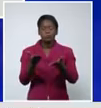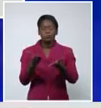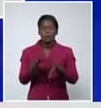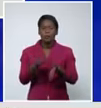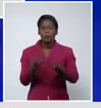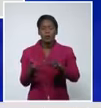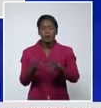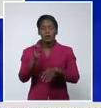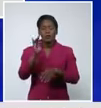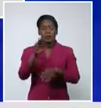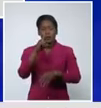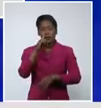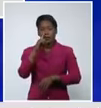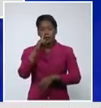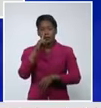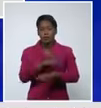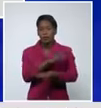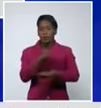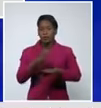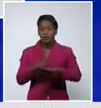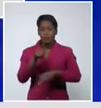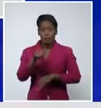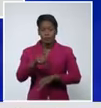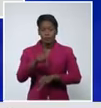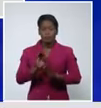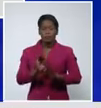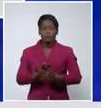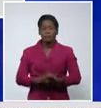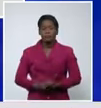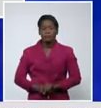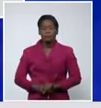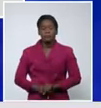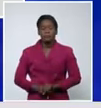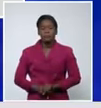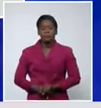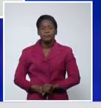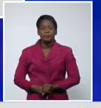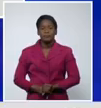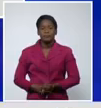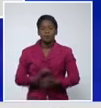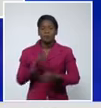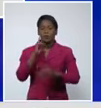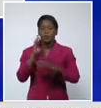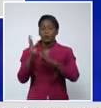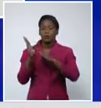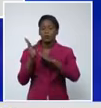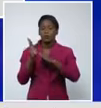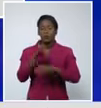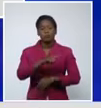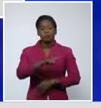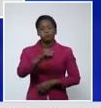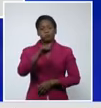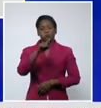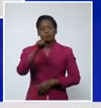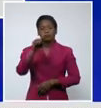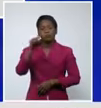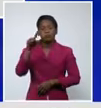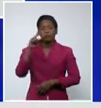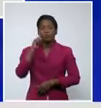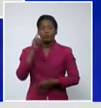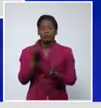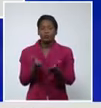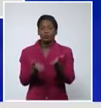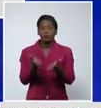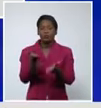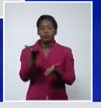Ahí ustedes ven cómo el incremento que se ha producido, que se mantiene.